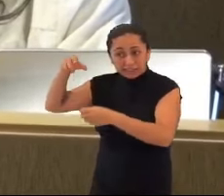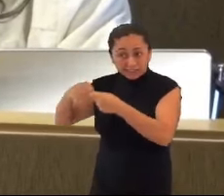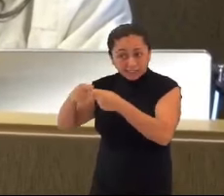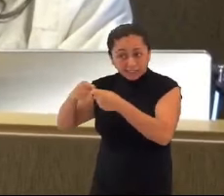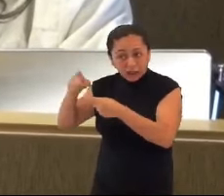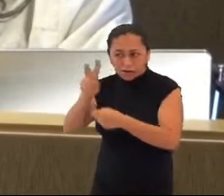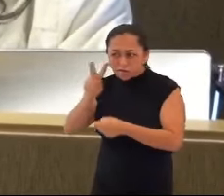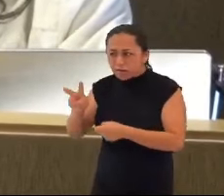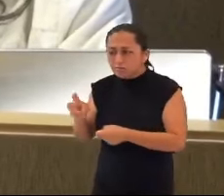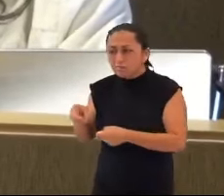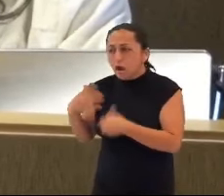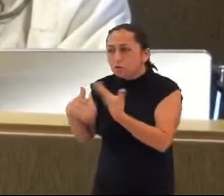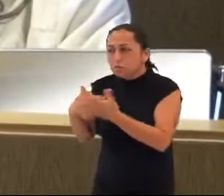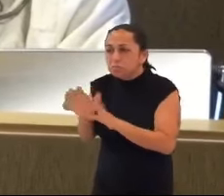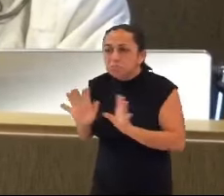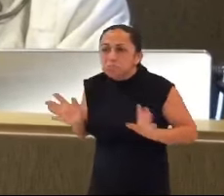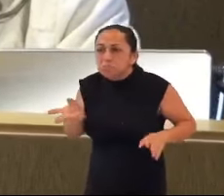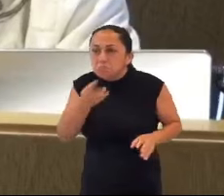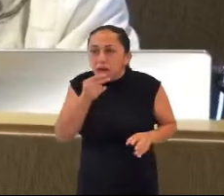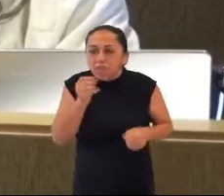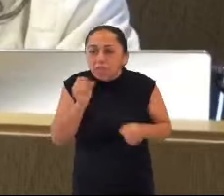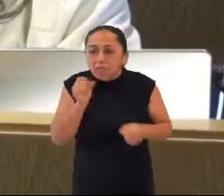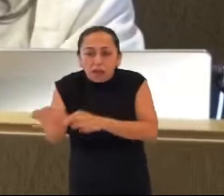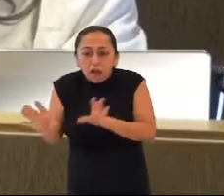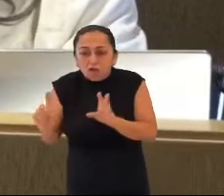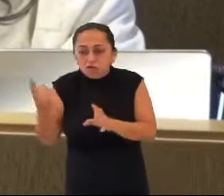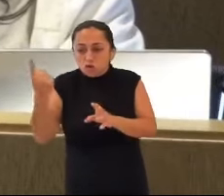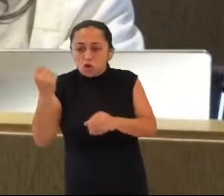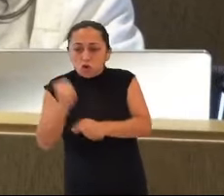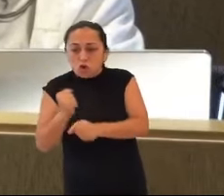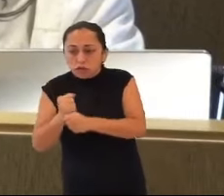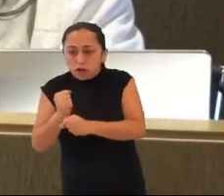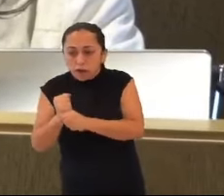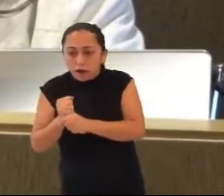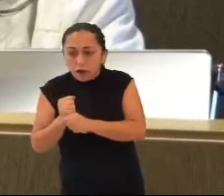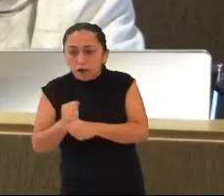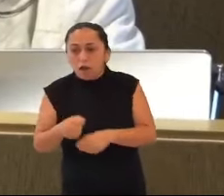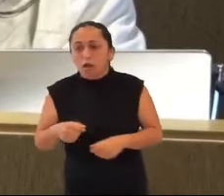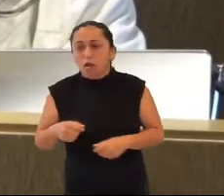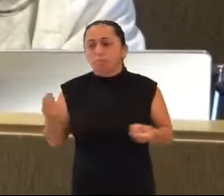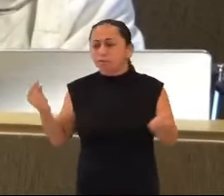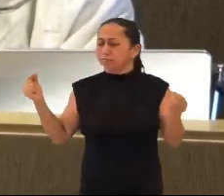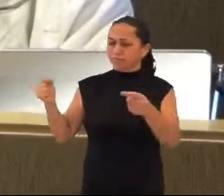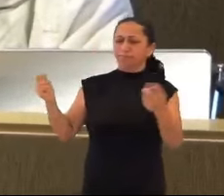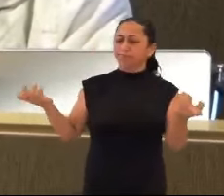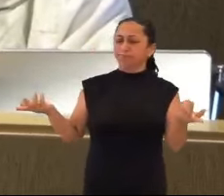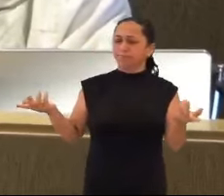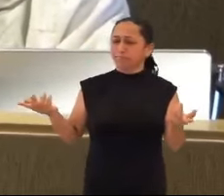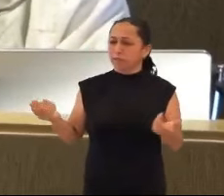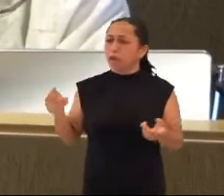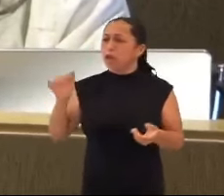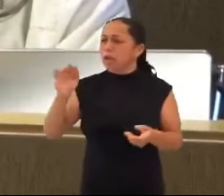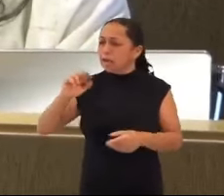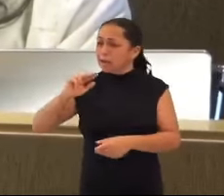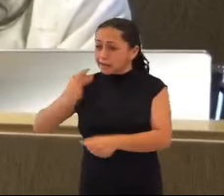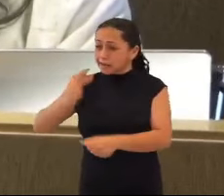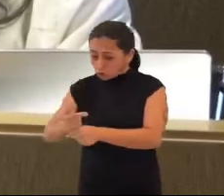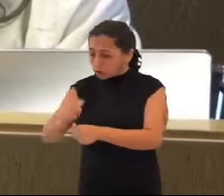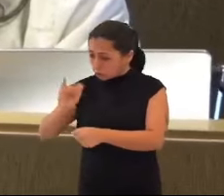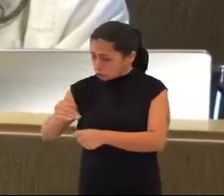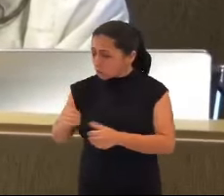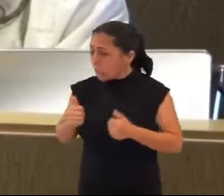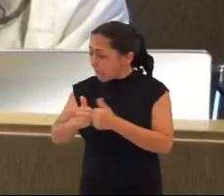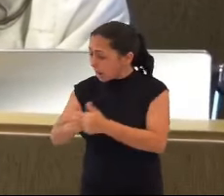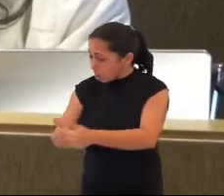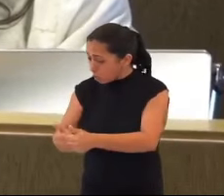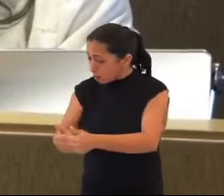en banda y en solidaridad a los trabajadores, porque paradójicamente los acompañan en las acciones en Río Tercero, pero luego les niegan el uso